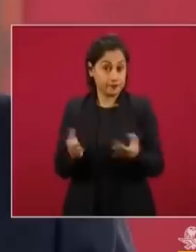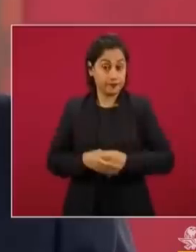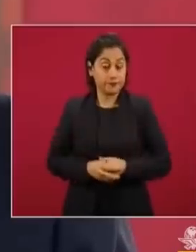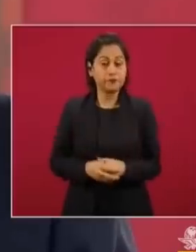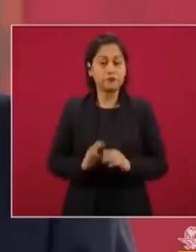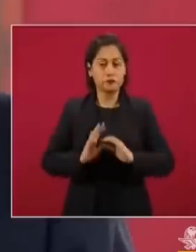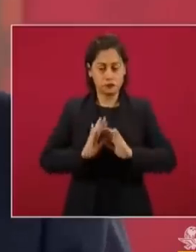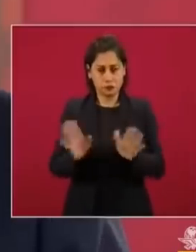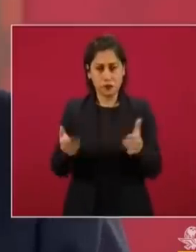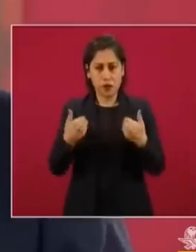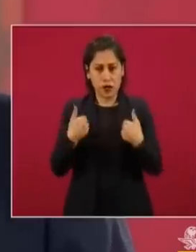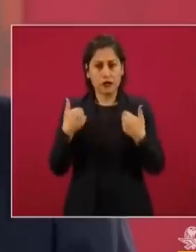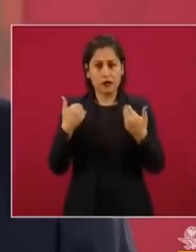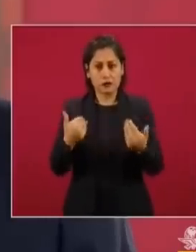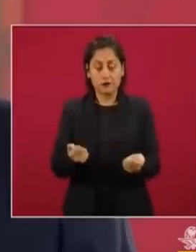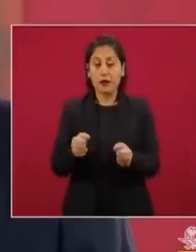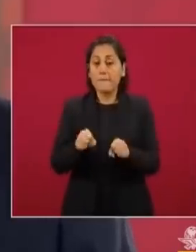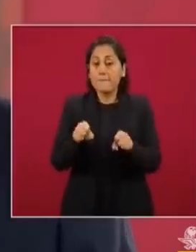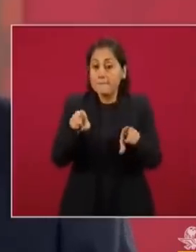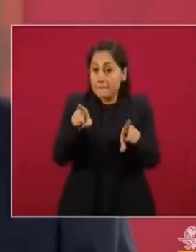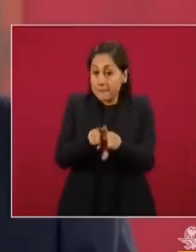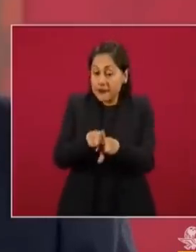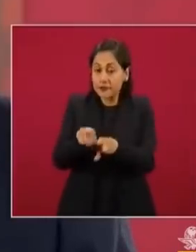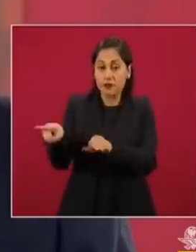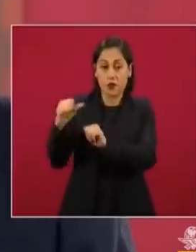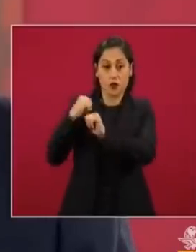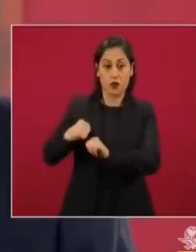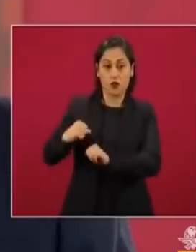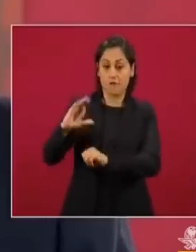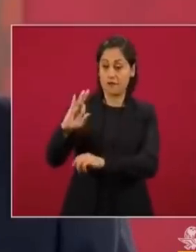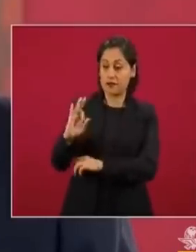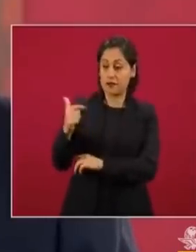al reponerse el procedimiento,